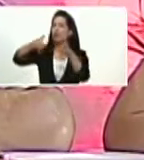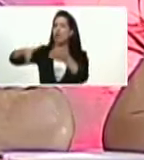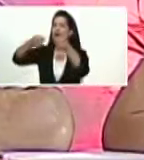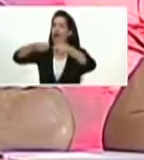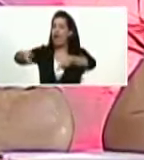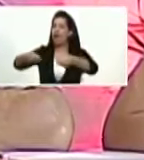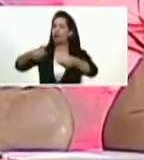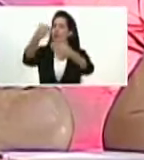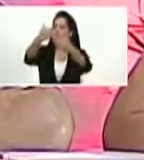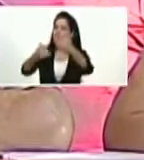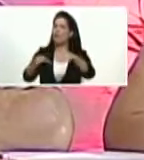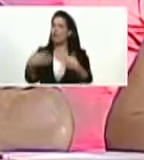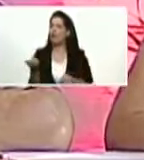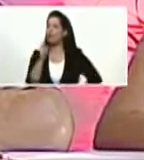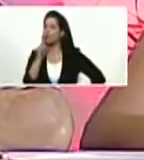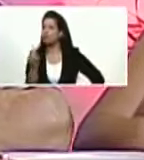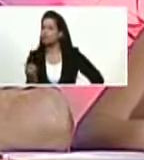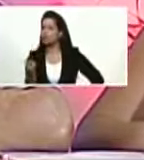Empiezan a patinar.